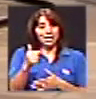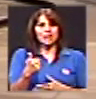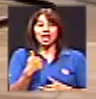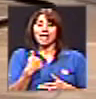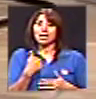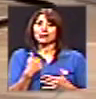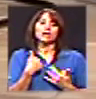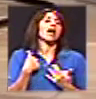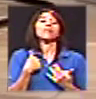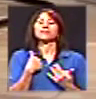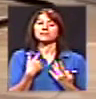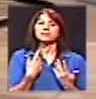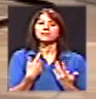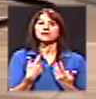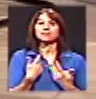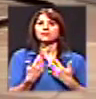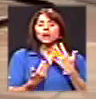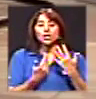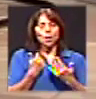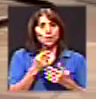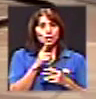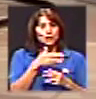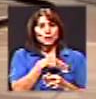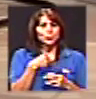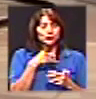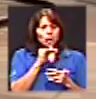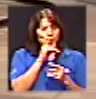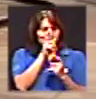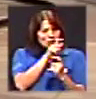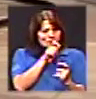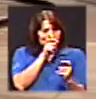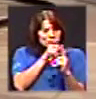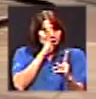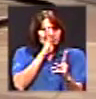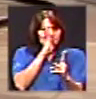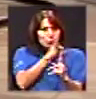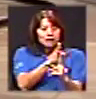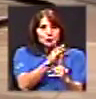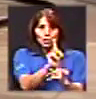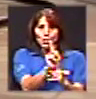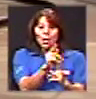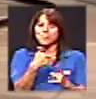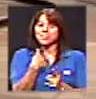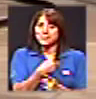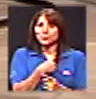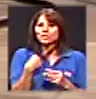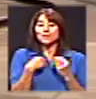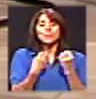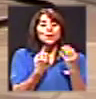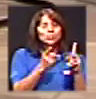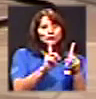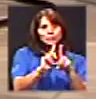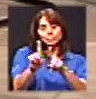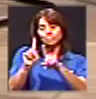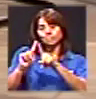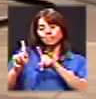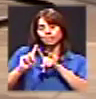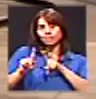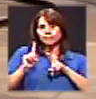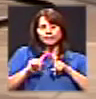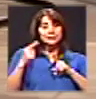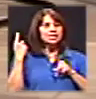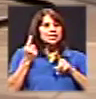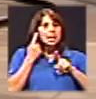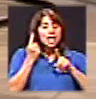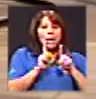a definirme de un determinado dogma, doctrina, ortodoxia, sino más bien tratar de enriquecerse